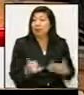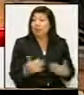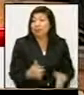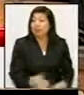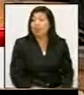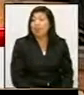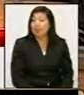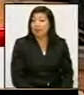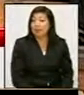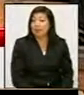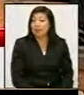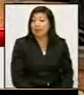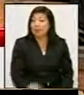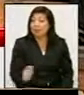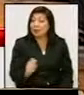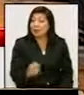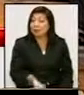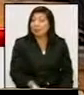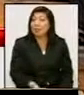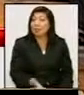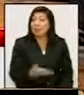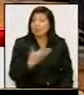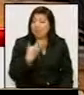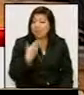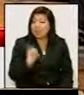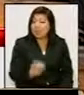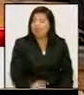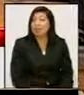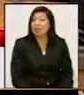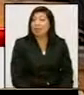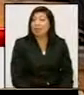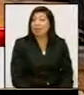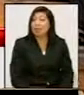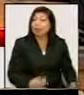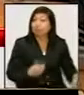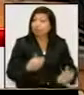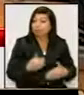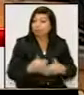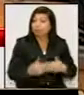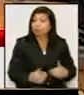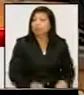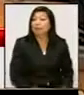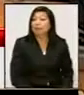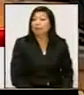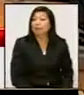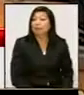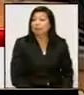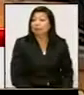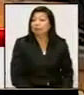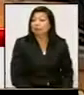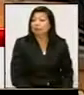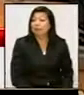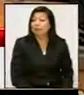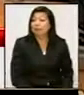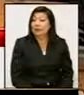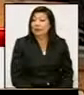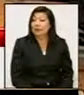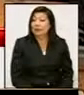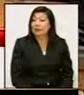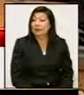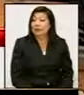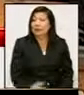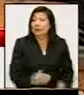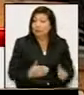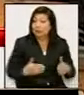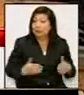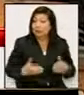dificultades en el servicio, en la calidad correspondiente, en las distintas resoluciones y demás. Es más, los